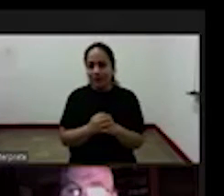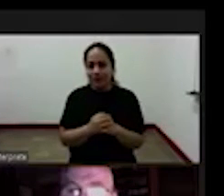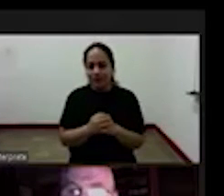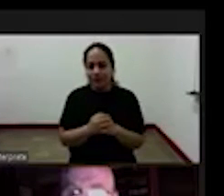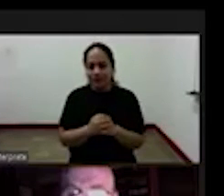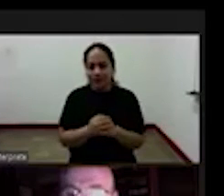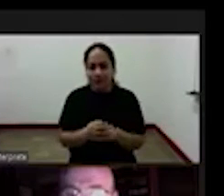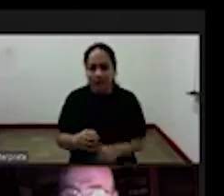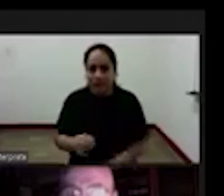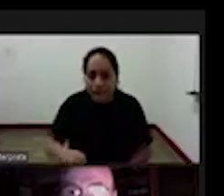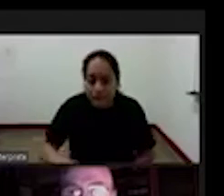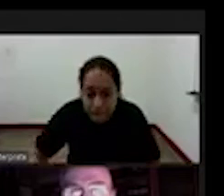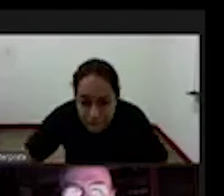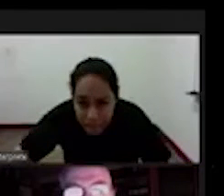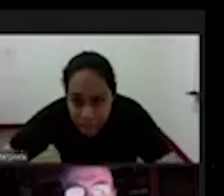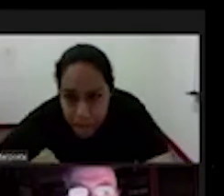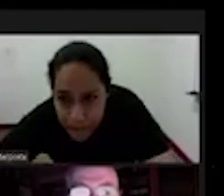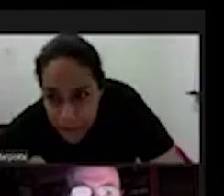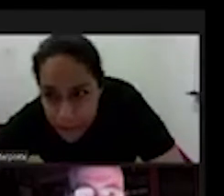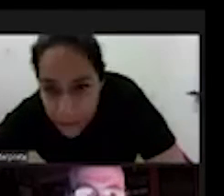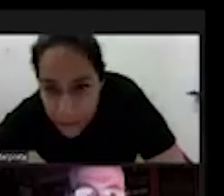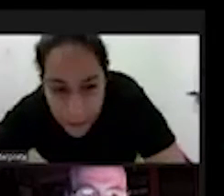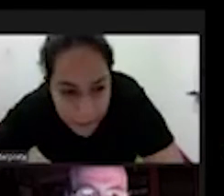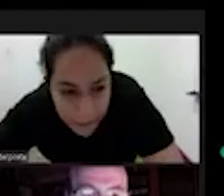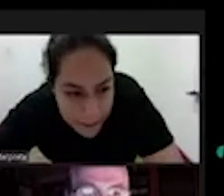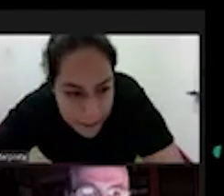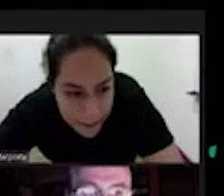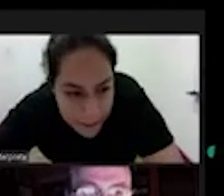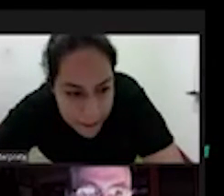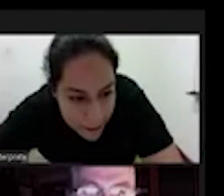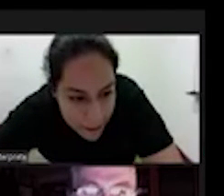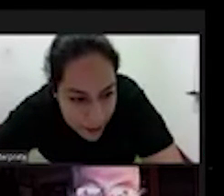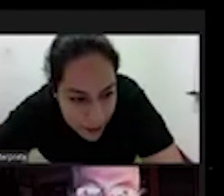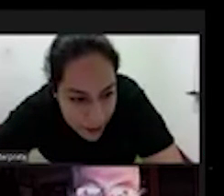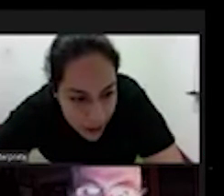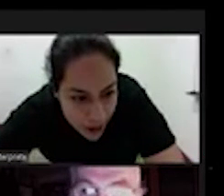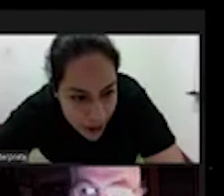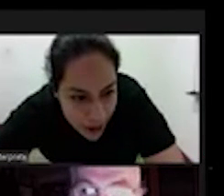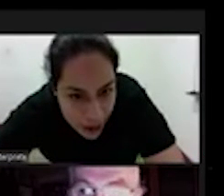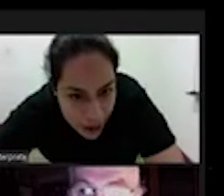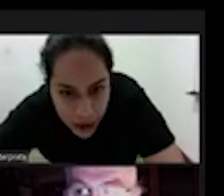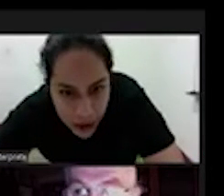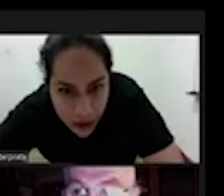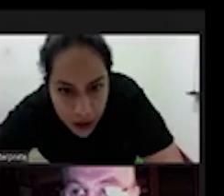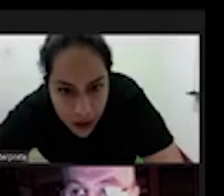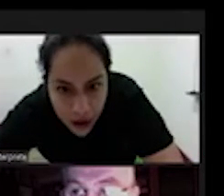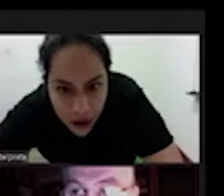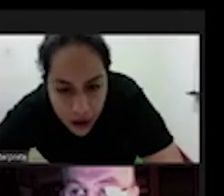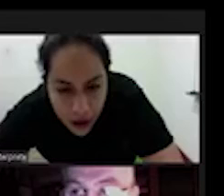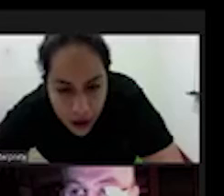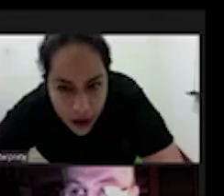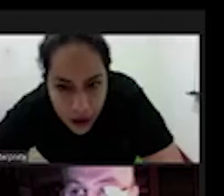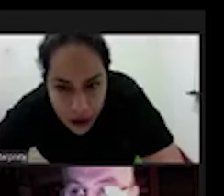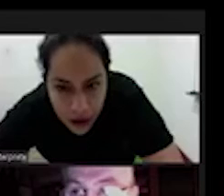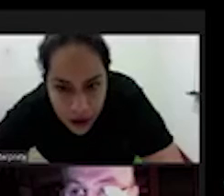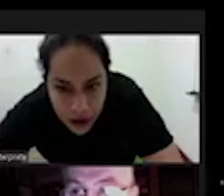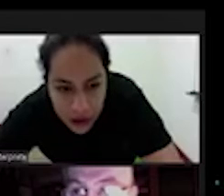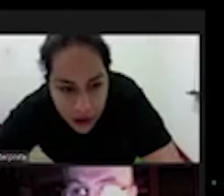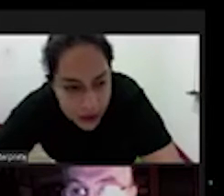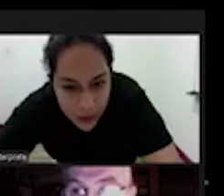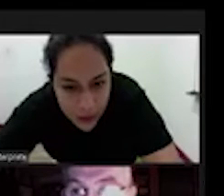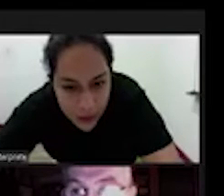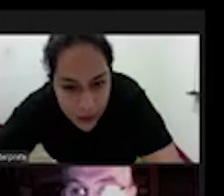Bueno, no sé si Daniela tenga una pregunta por hacer, que nos está alzando la mano por la cámara.